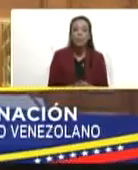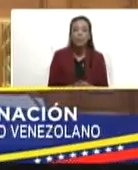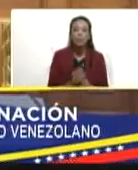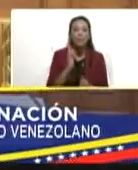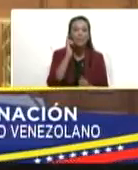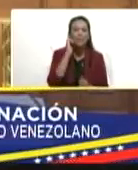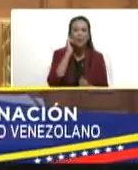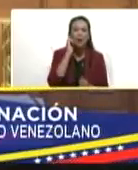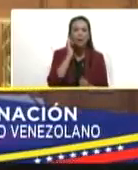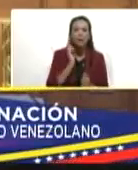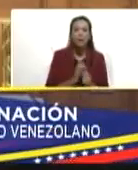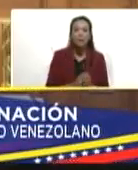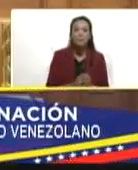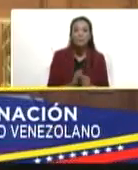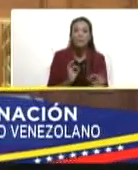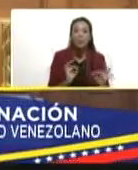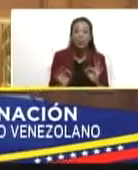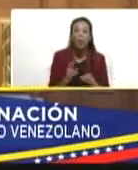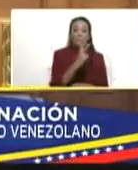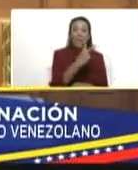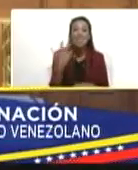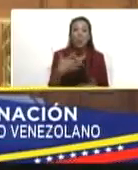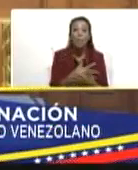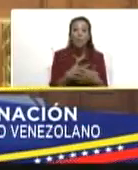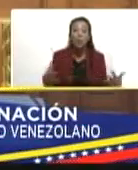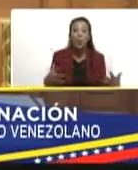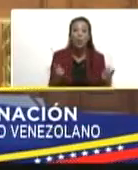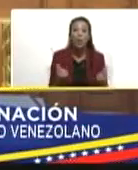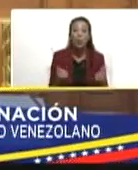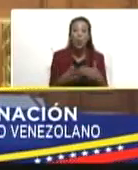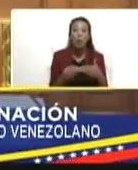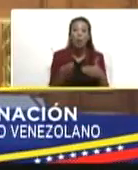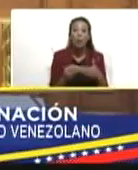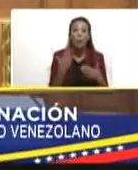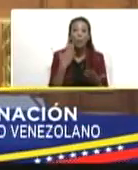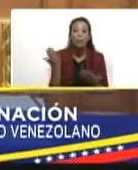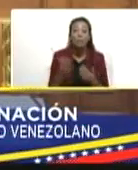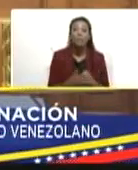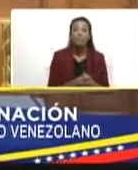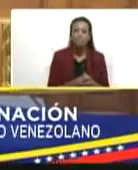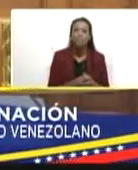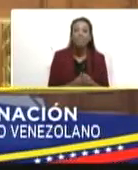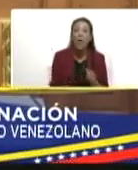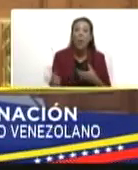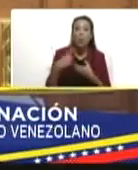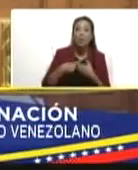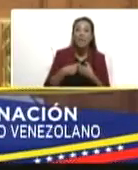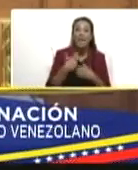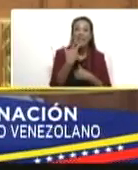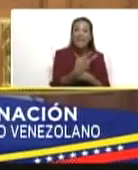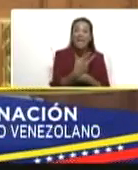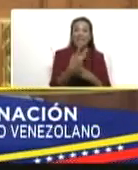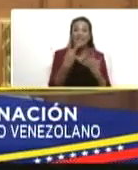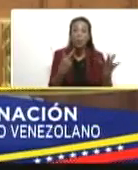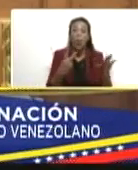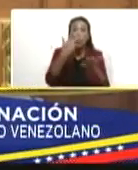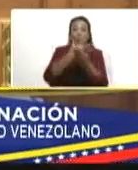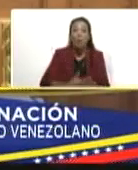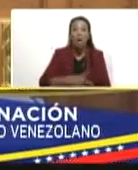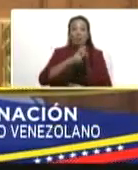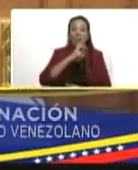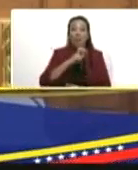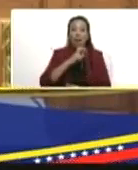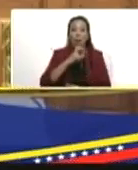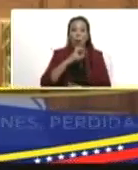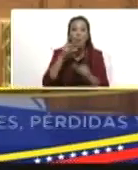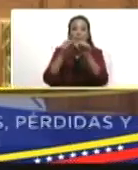efectivo que teníamos en Banco 22000 millones de dólares Endo 32 toneladas de oro